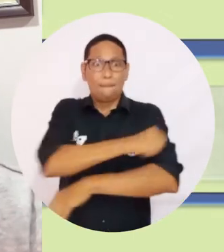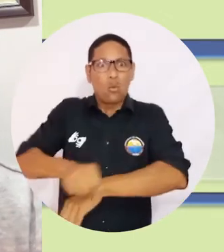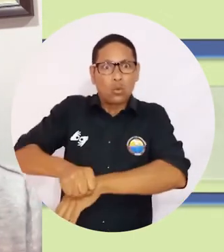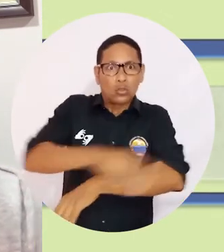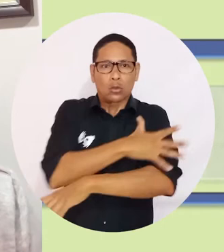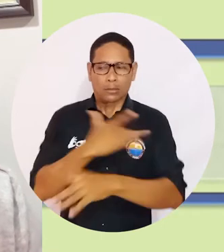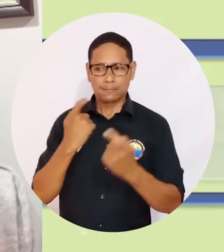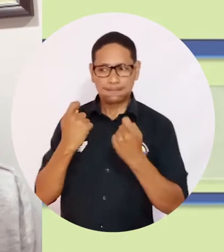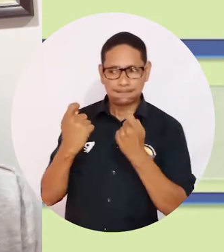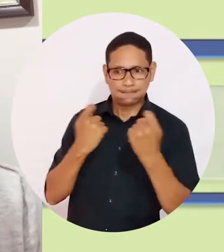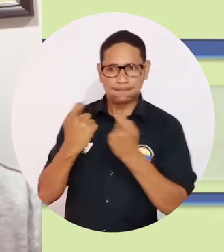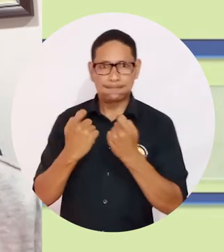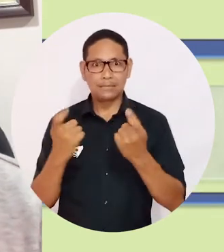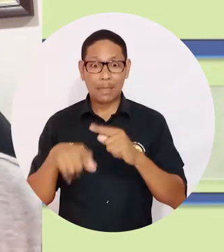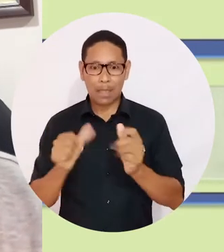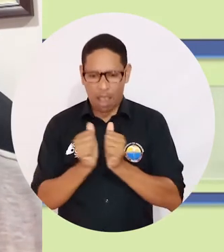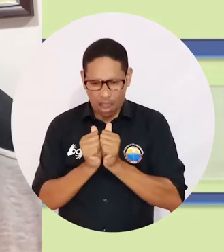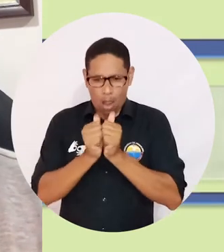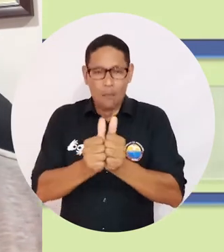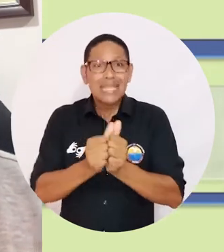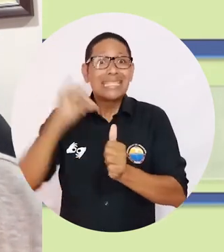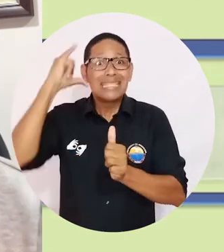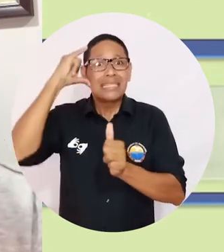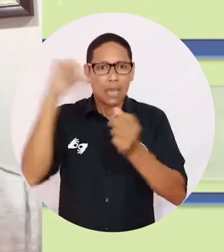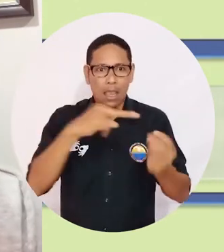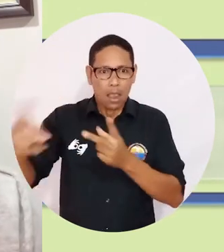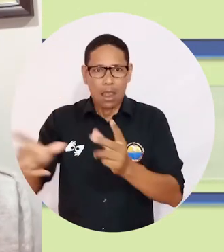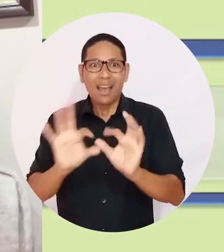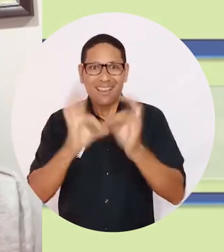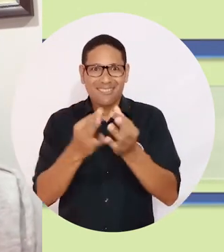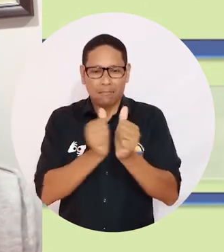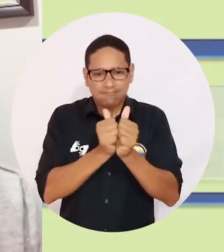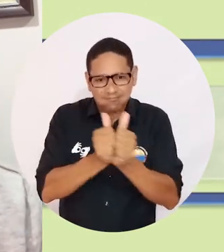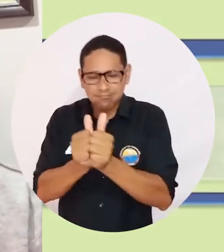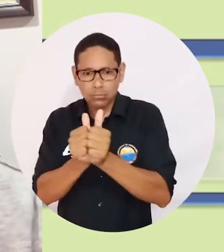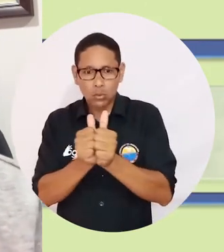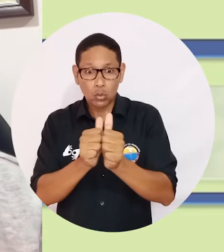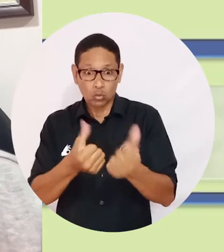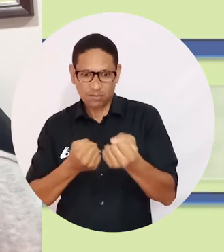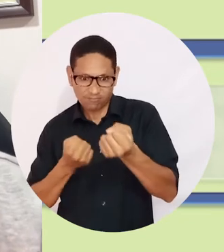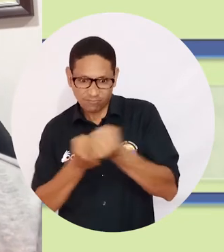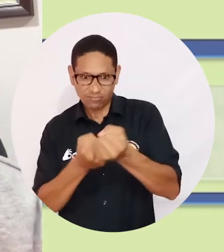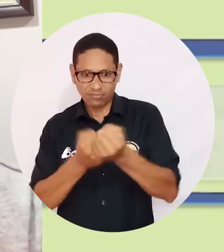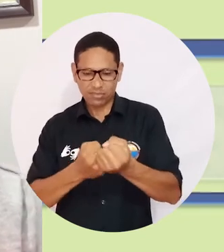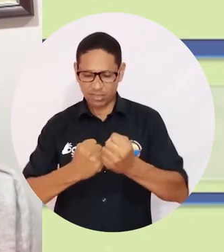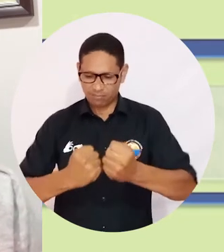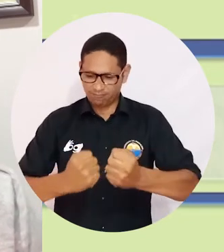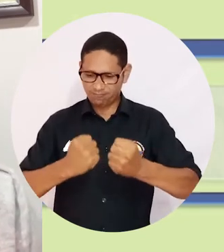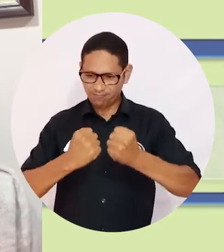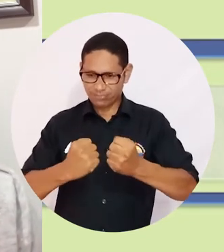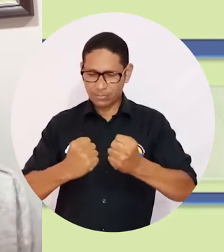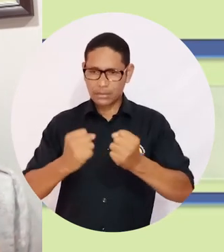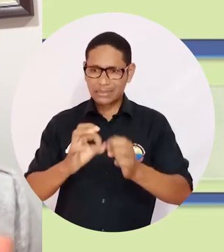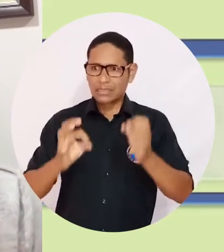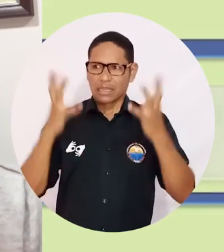las emociones y el acompañamiento psicoeducativo a las familias, fortaleciendo sus capacidades de